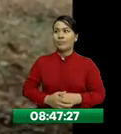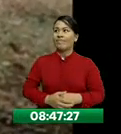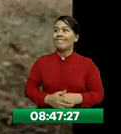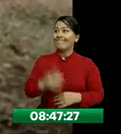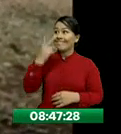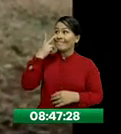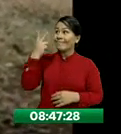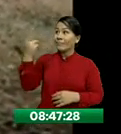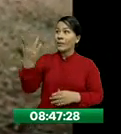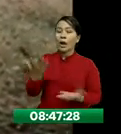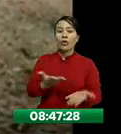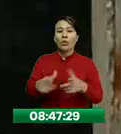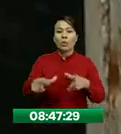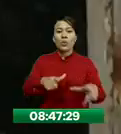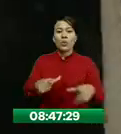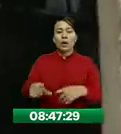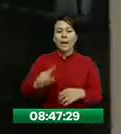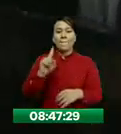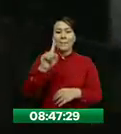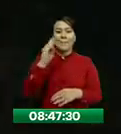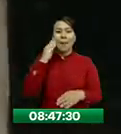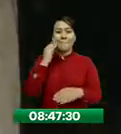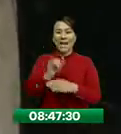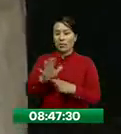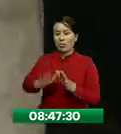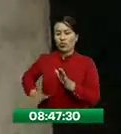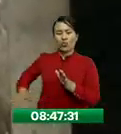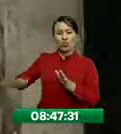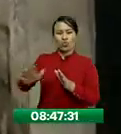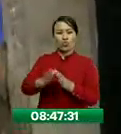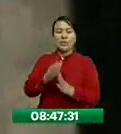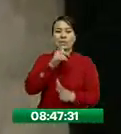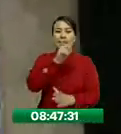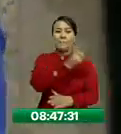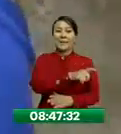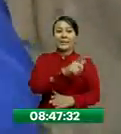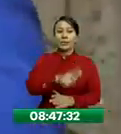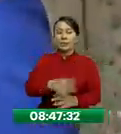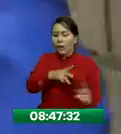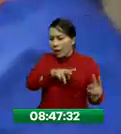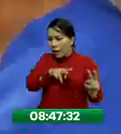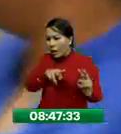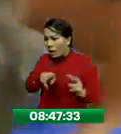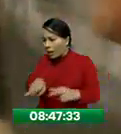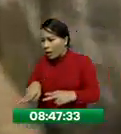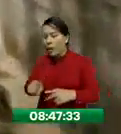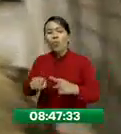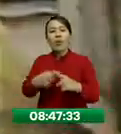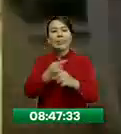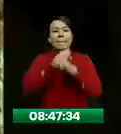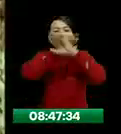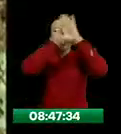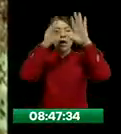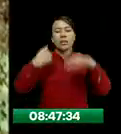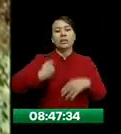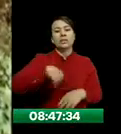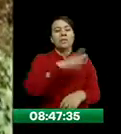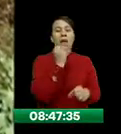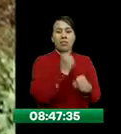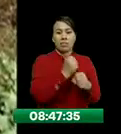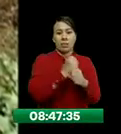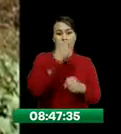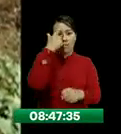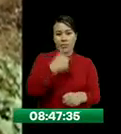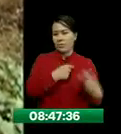Amanecía en la cooperativa 1 de mayo y cuando los primeros moradores salían al trabajo, se encontraron con un cuerpo que a